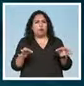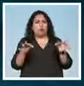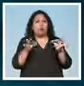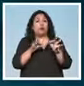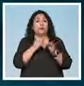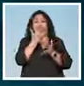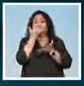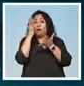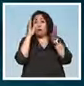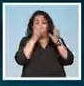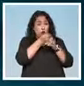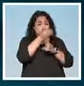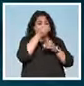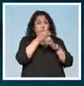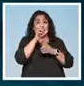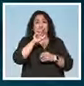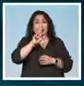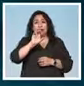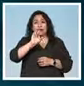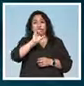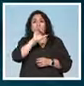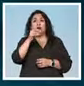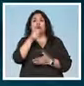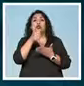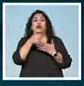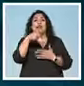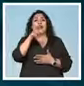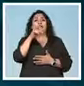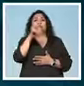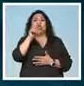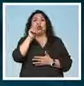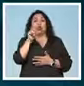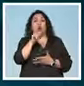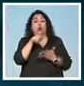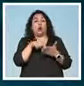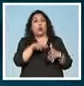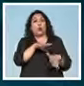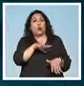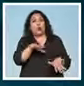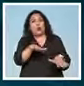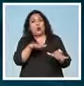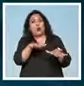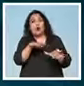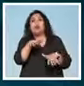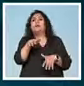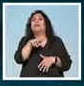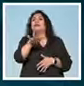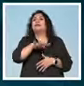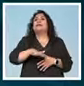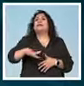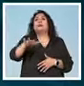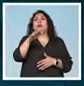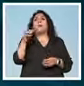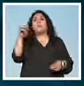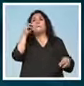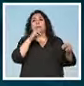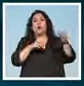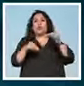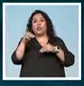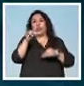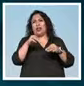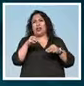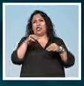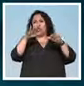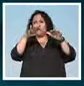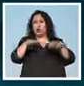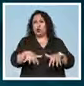El bosque de bambú de Arashiyama, en la ciudad de Kioto, es un lugar asombroso. Se encuentra en lo que se conoce como Montañas de la Tormenta